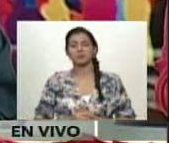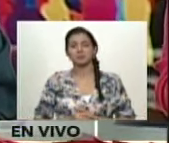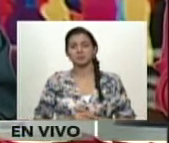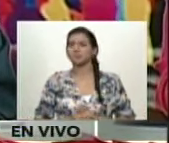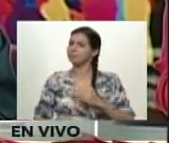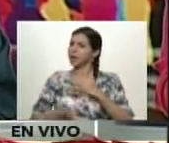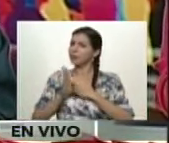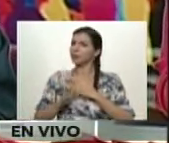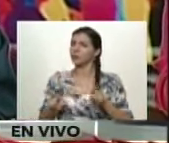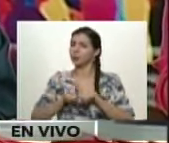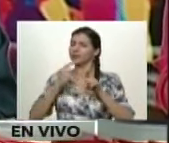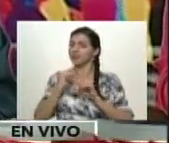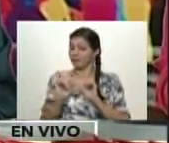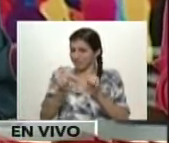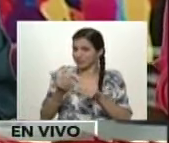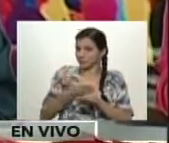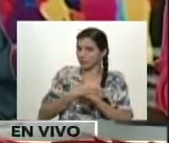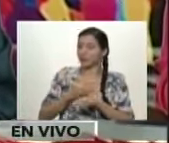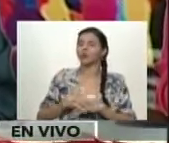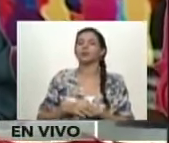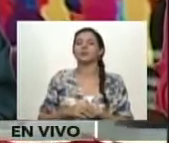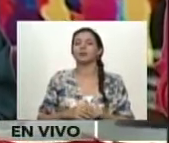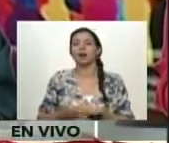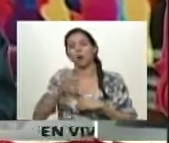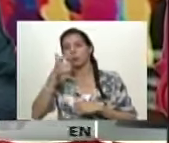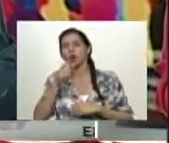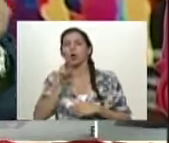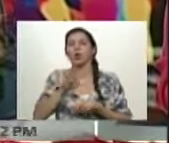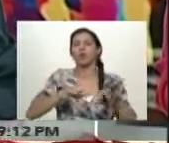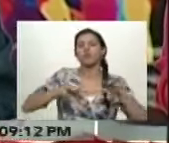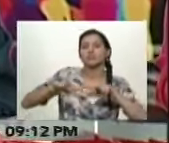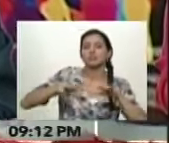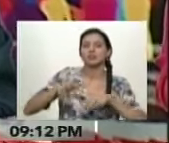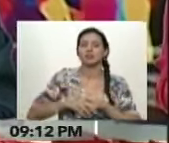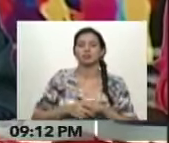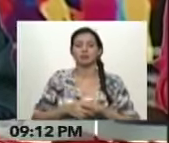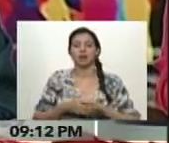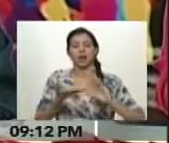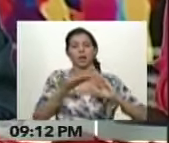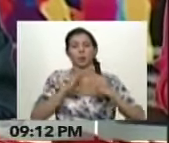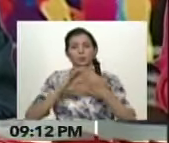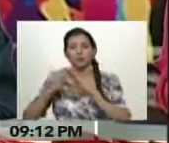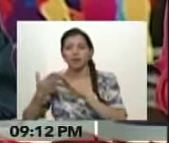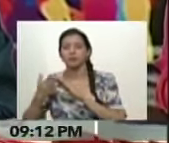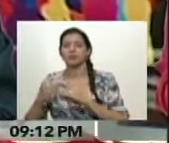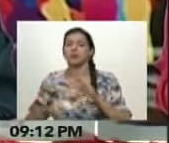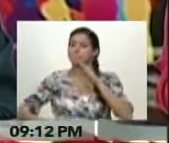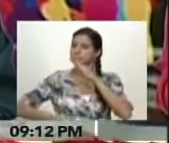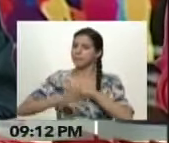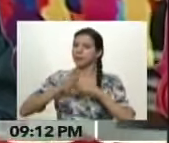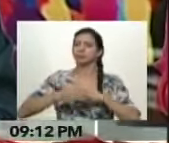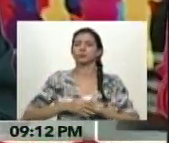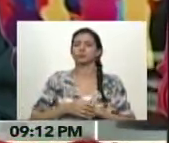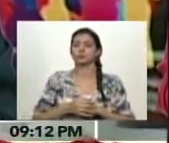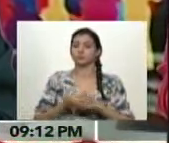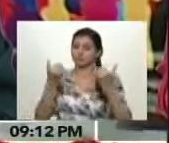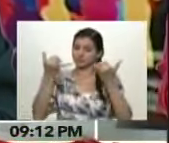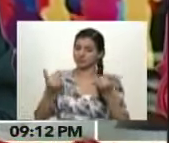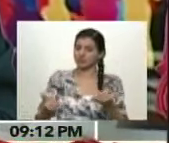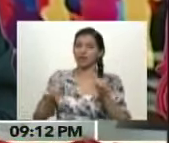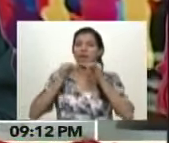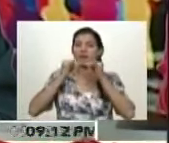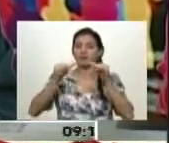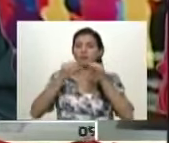Vayamos, como les dije al principio, a buscar a las VCH, a las comunidades. Vayamos inmediatamente a